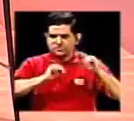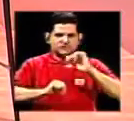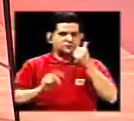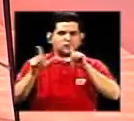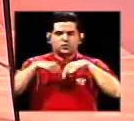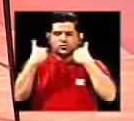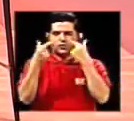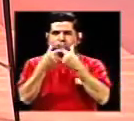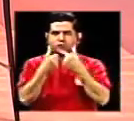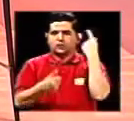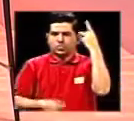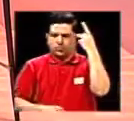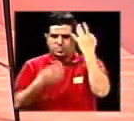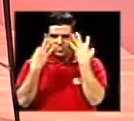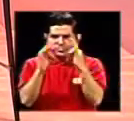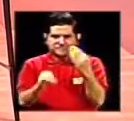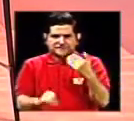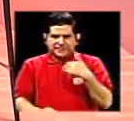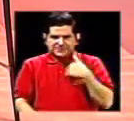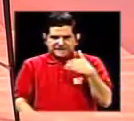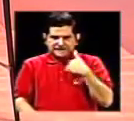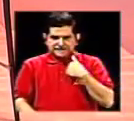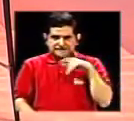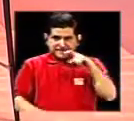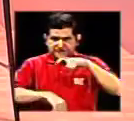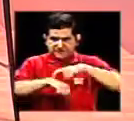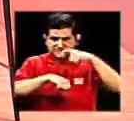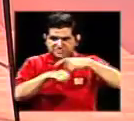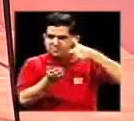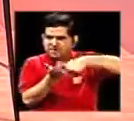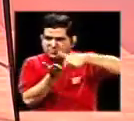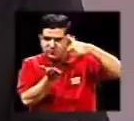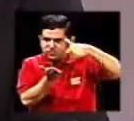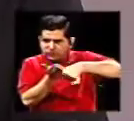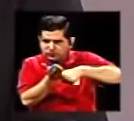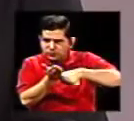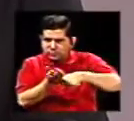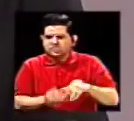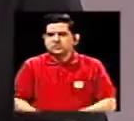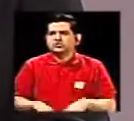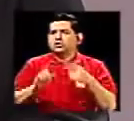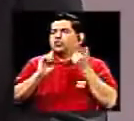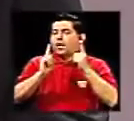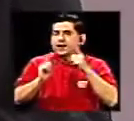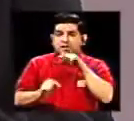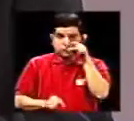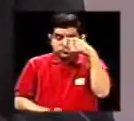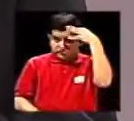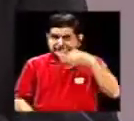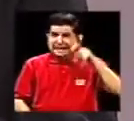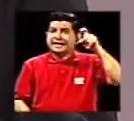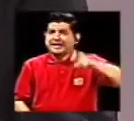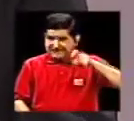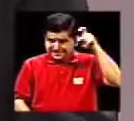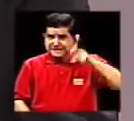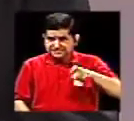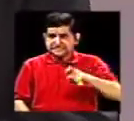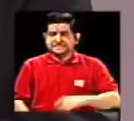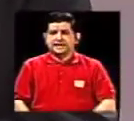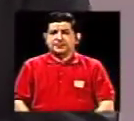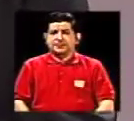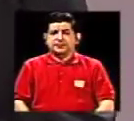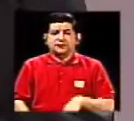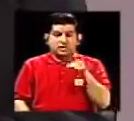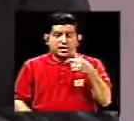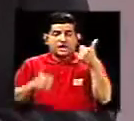fuerzas políticas para intentar obtener sus caudales electorales? Y si es para ustedes imprescindible